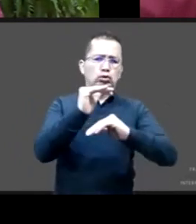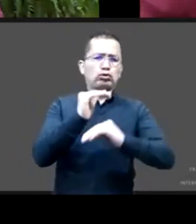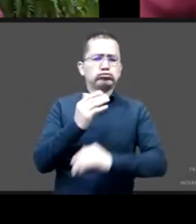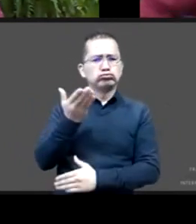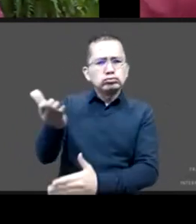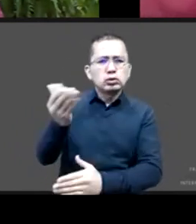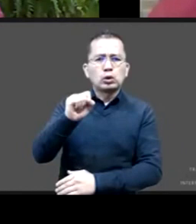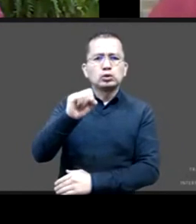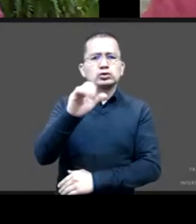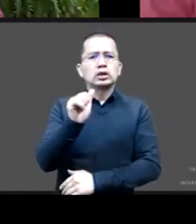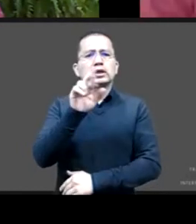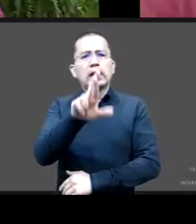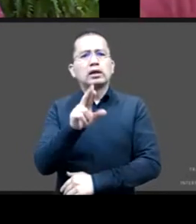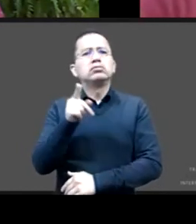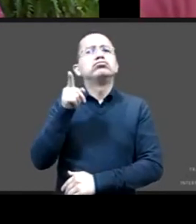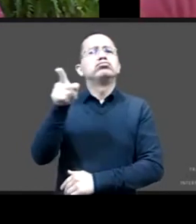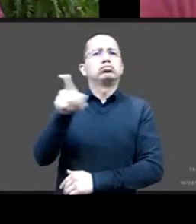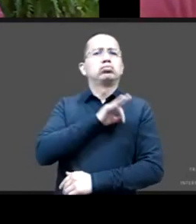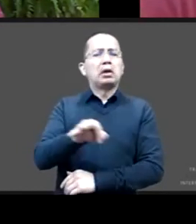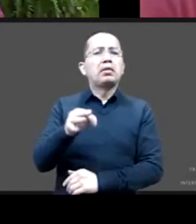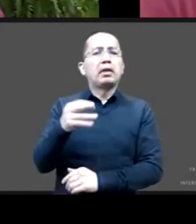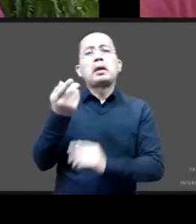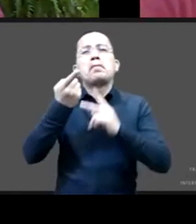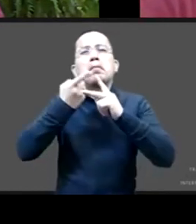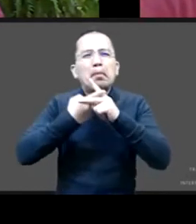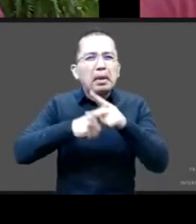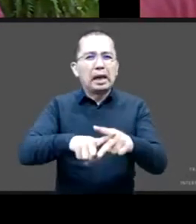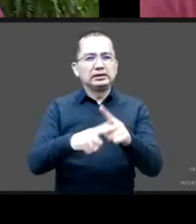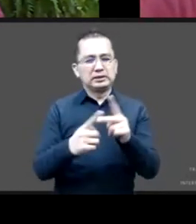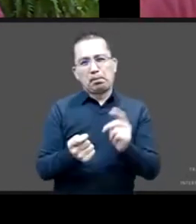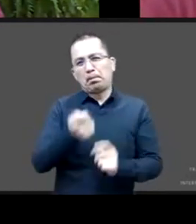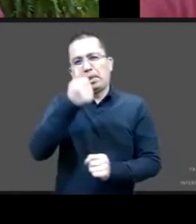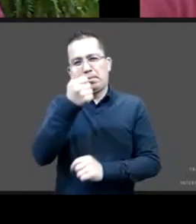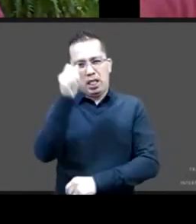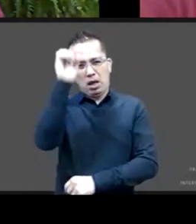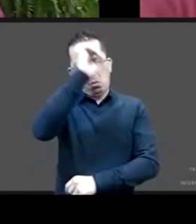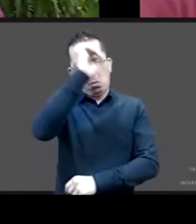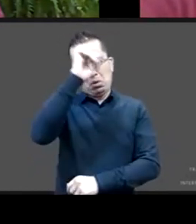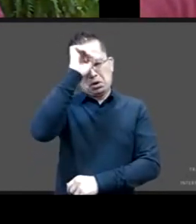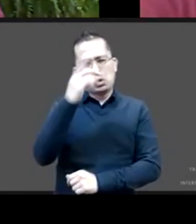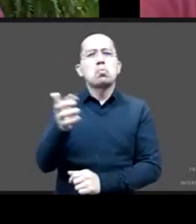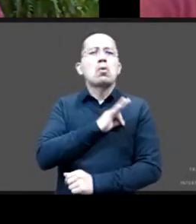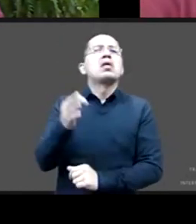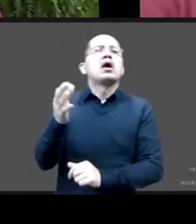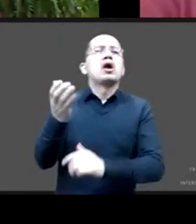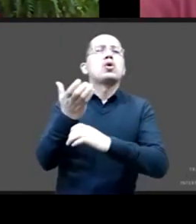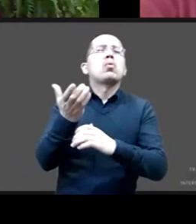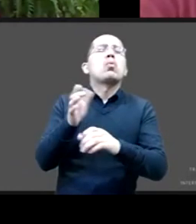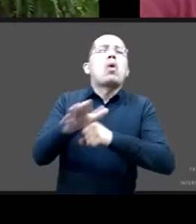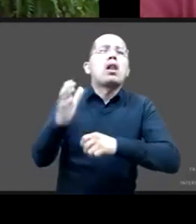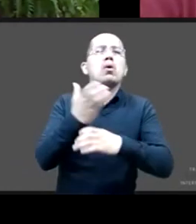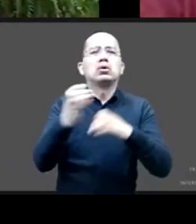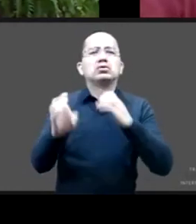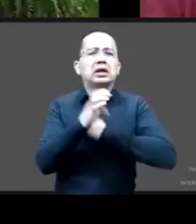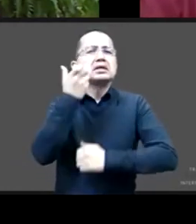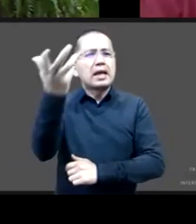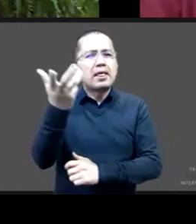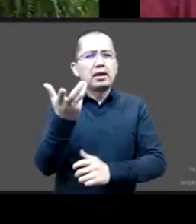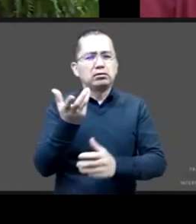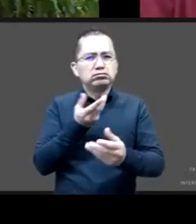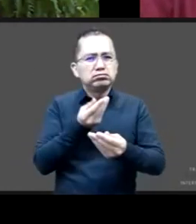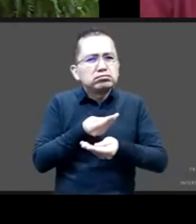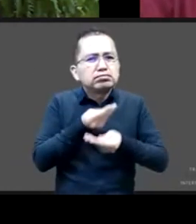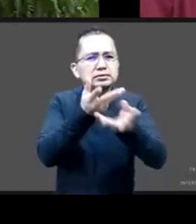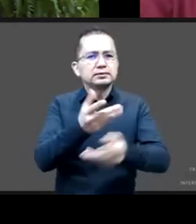bienvenido. Hola, muchas gracias por esta invitación. Es un gusto conversar con tantas